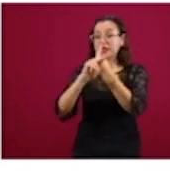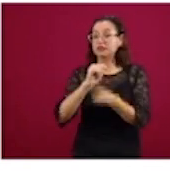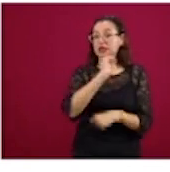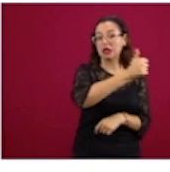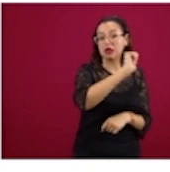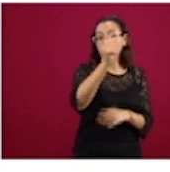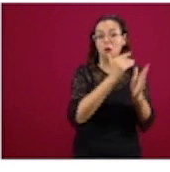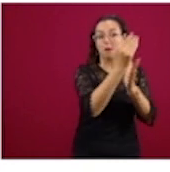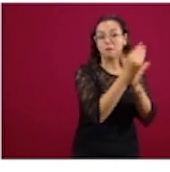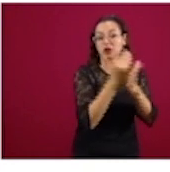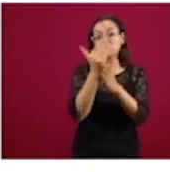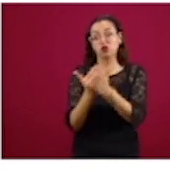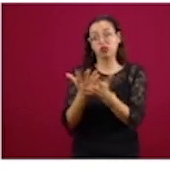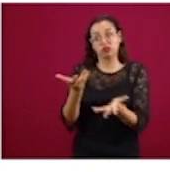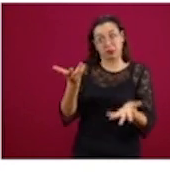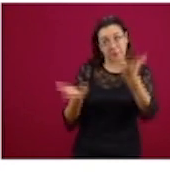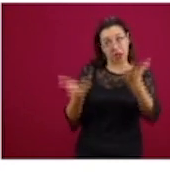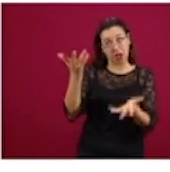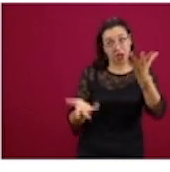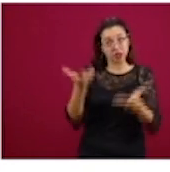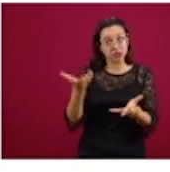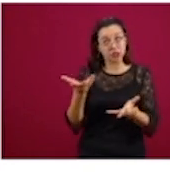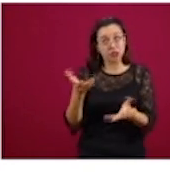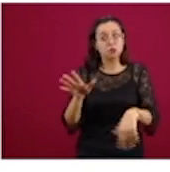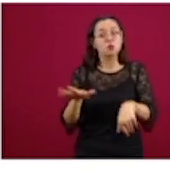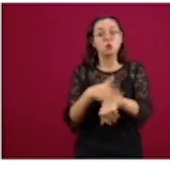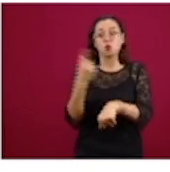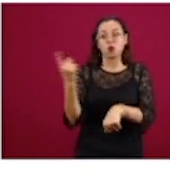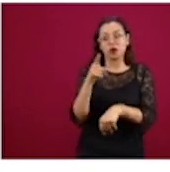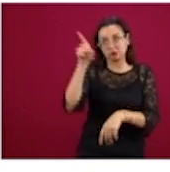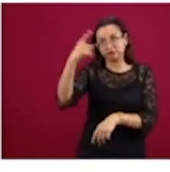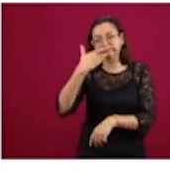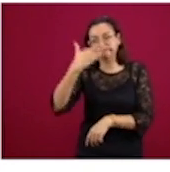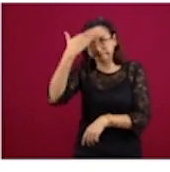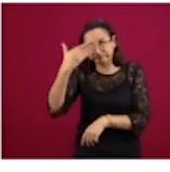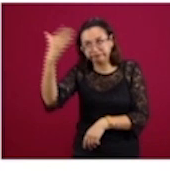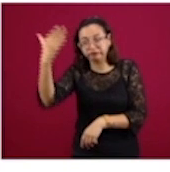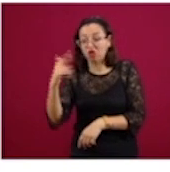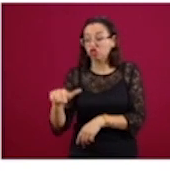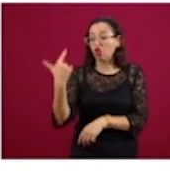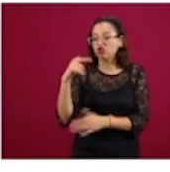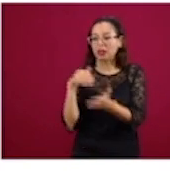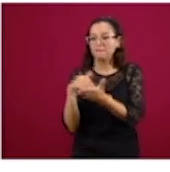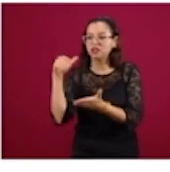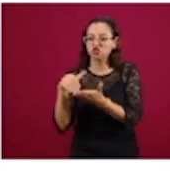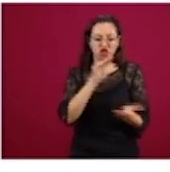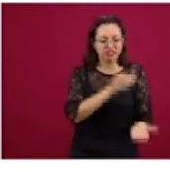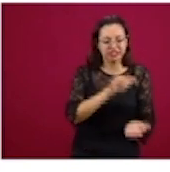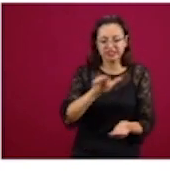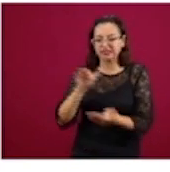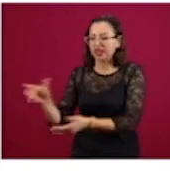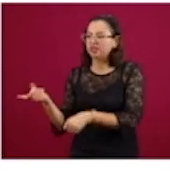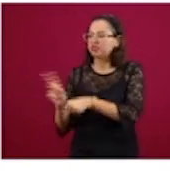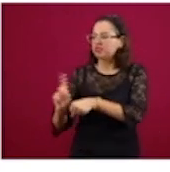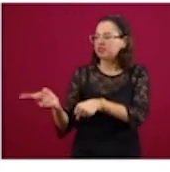su capacidad extractiva. No es lo mismo Arabia Saudita, que produce 12 millones de barriles al día,